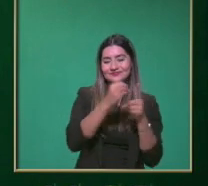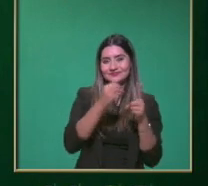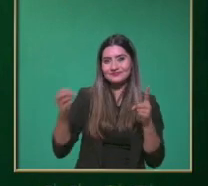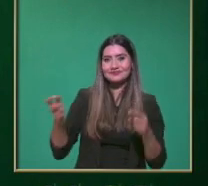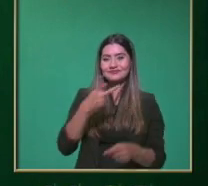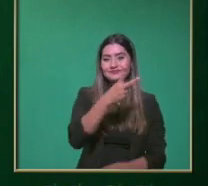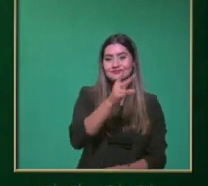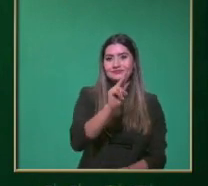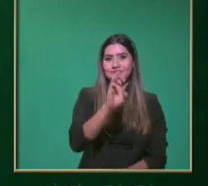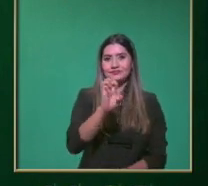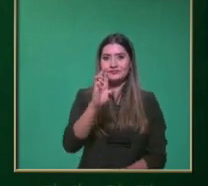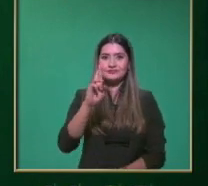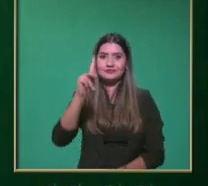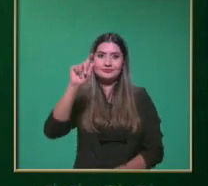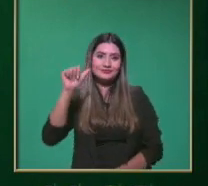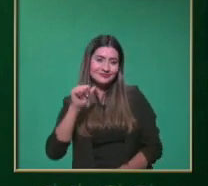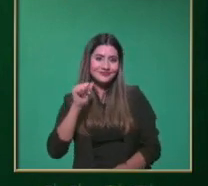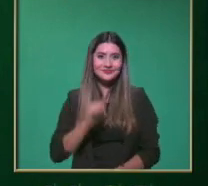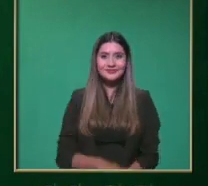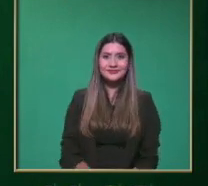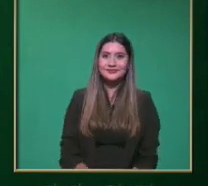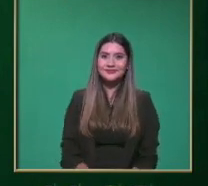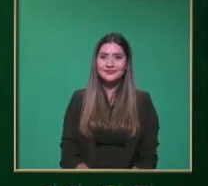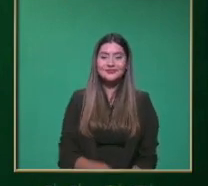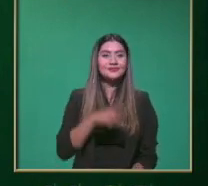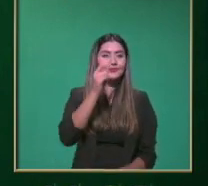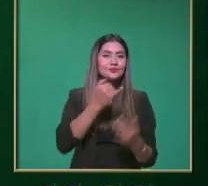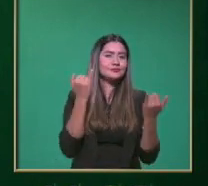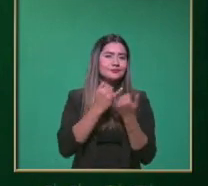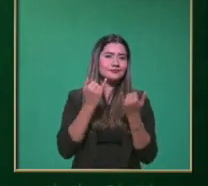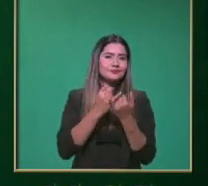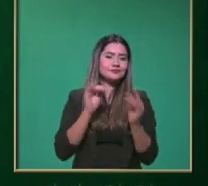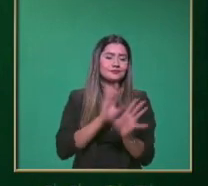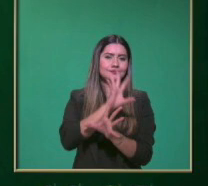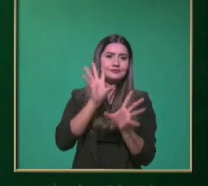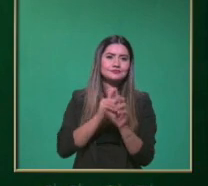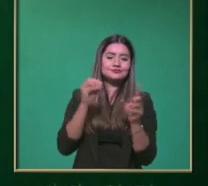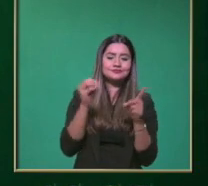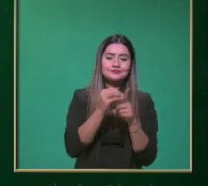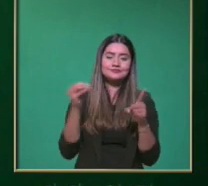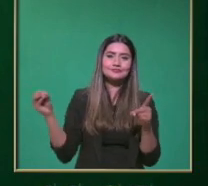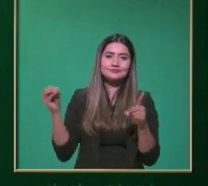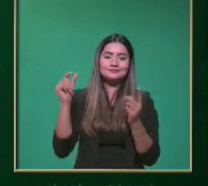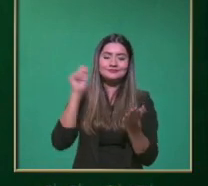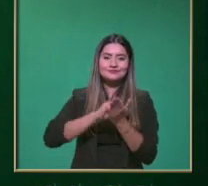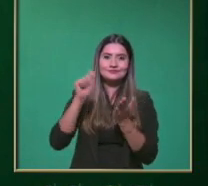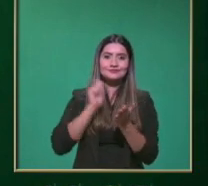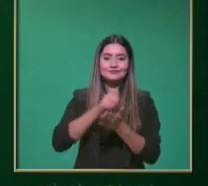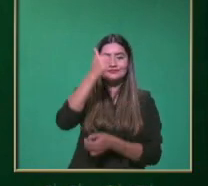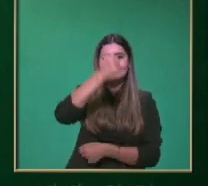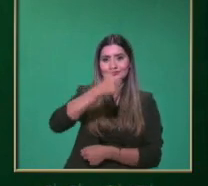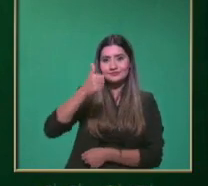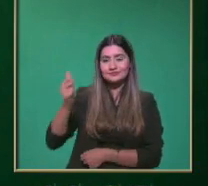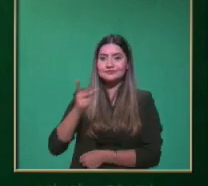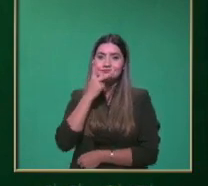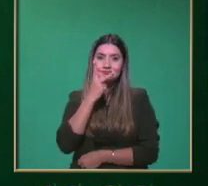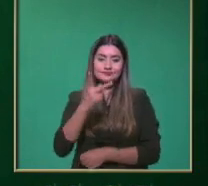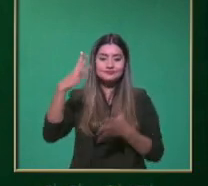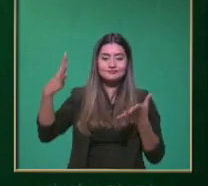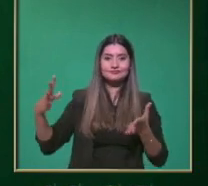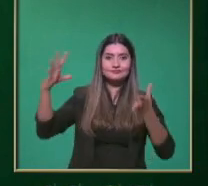puerta. Ahí tú vas a ir completando junto con la maestra y escribiendo las palabras con su